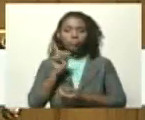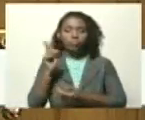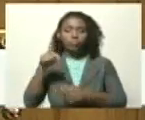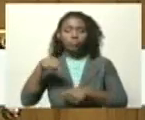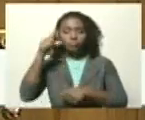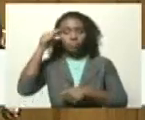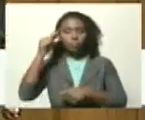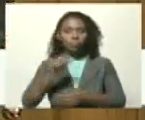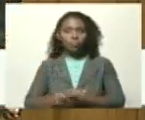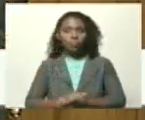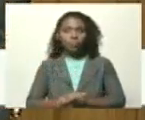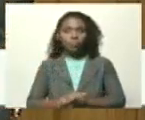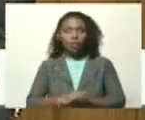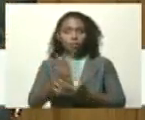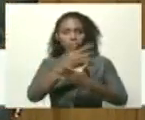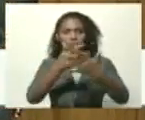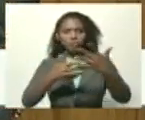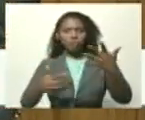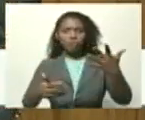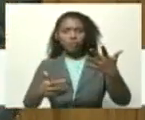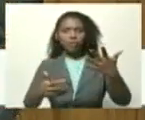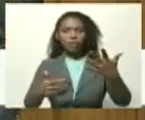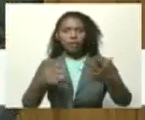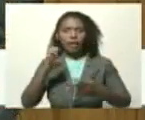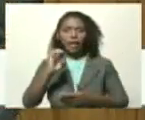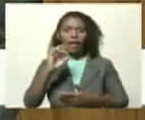día escrita por Earle Herrera.